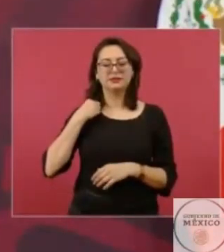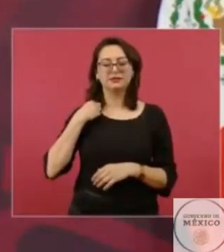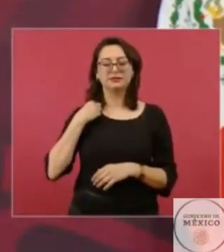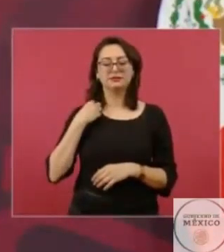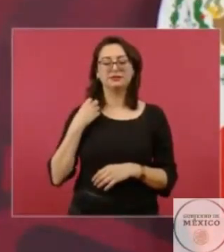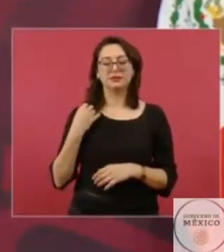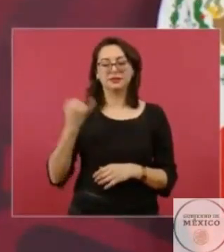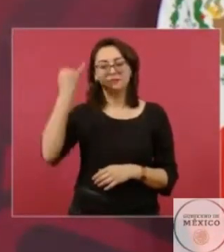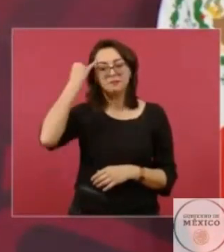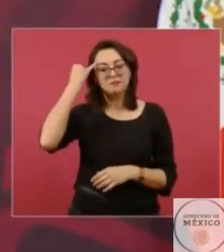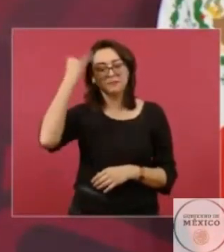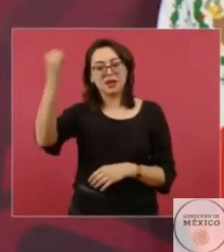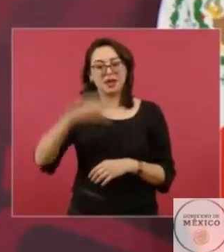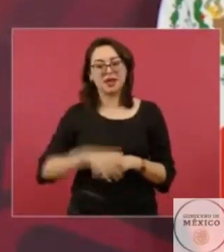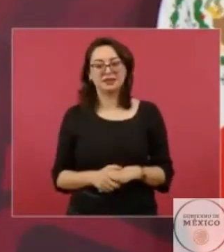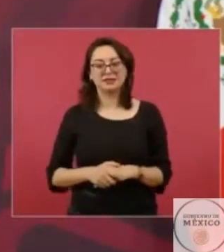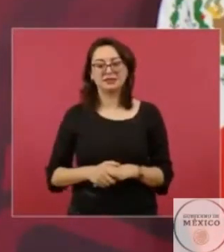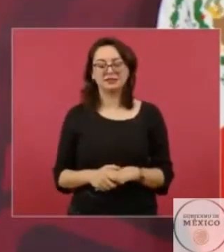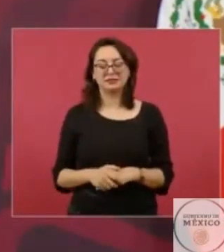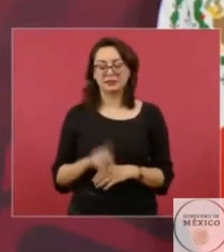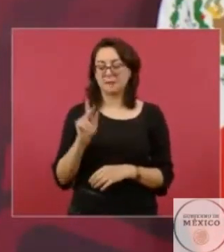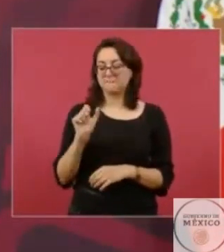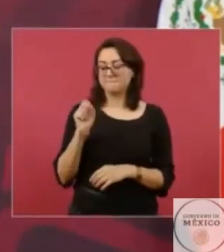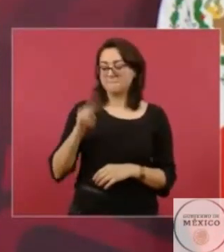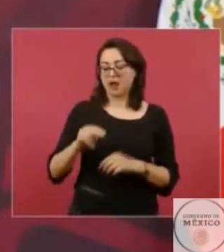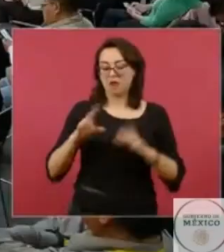se fundó en